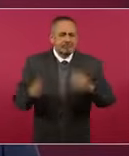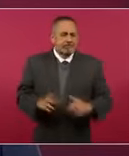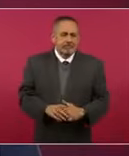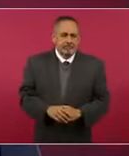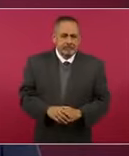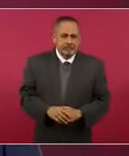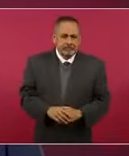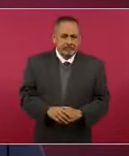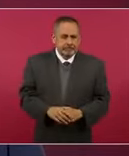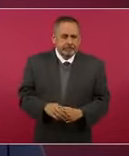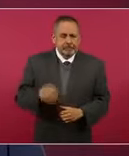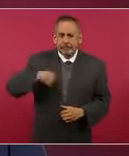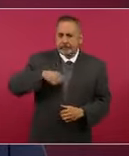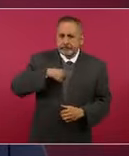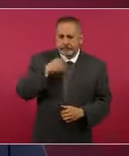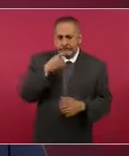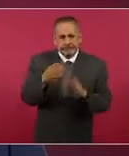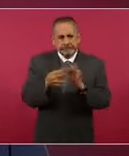como lo hemos dicho,